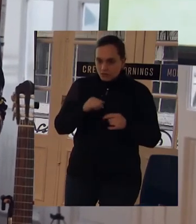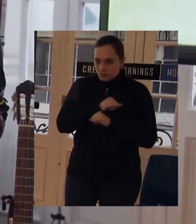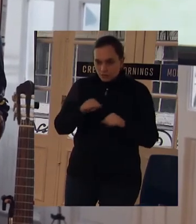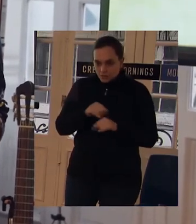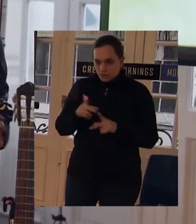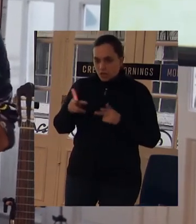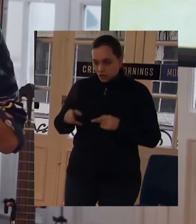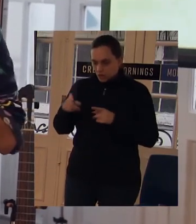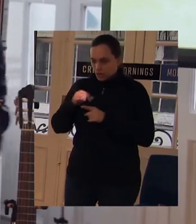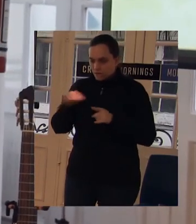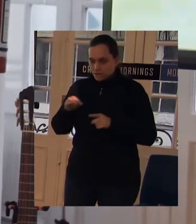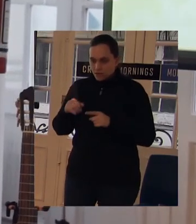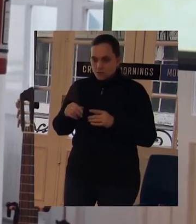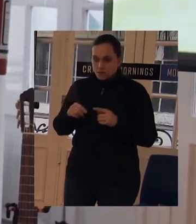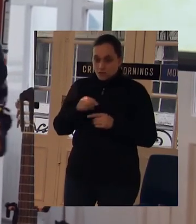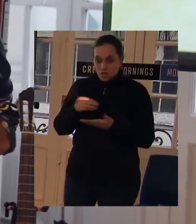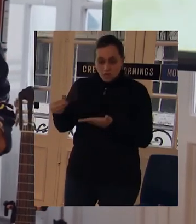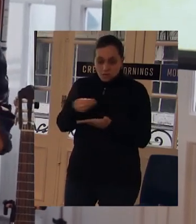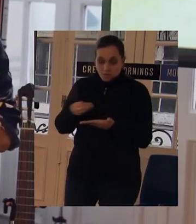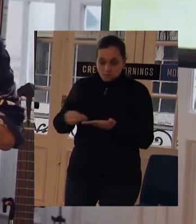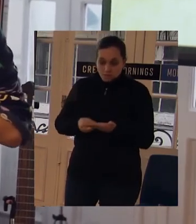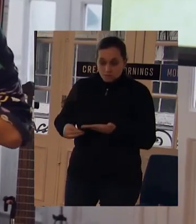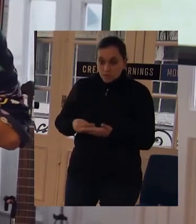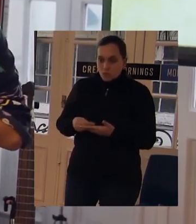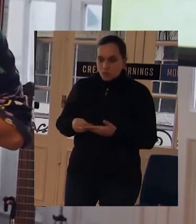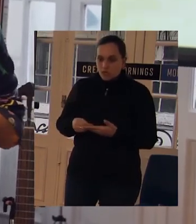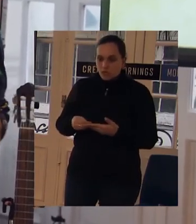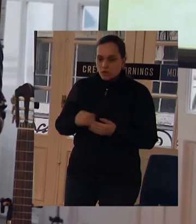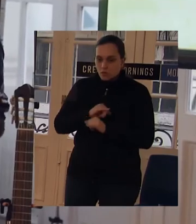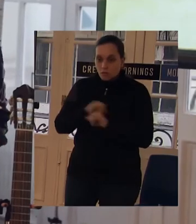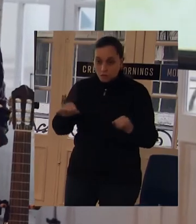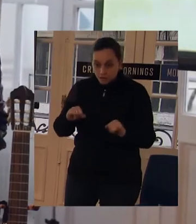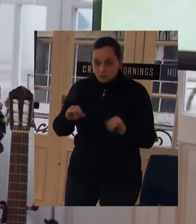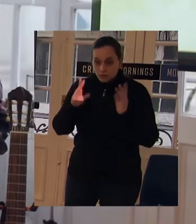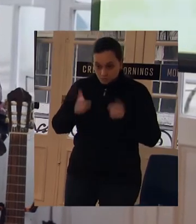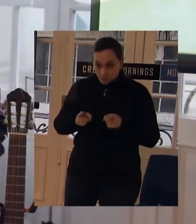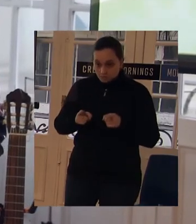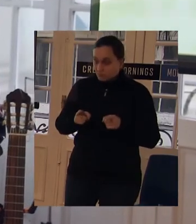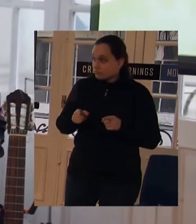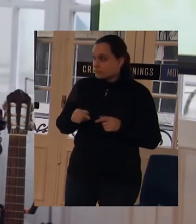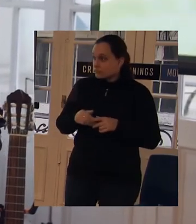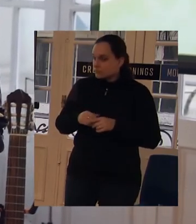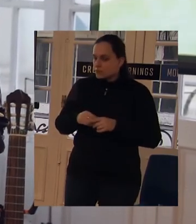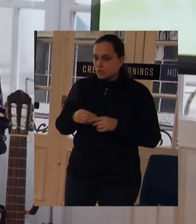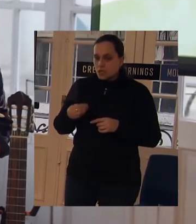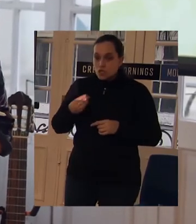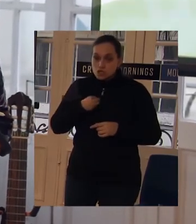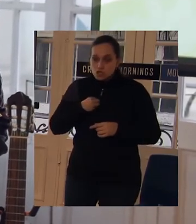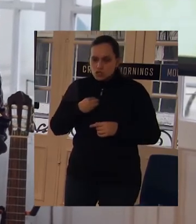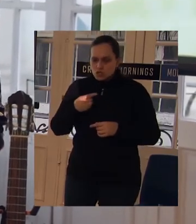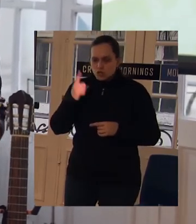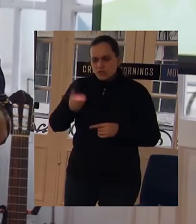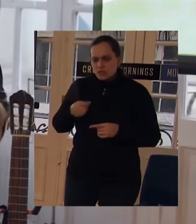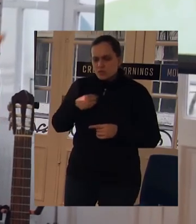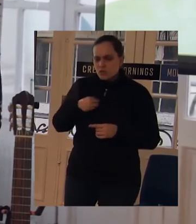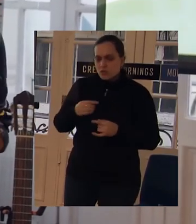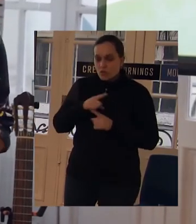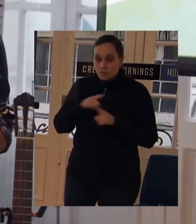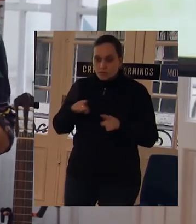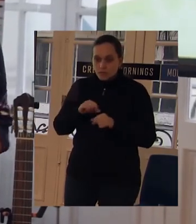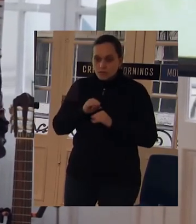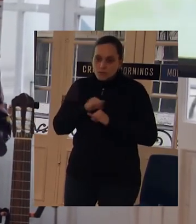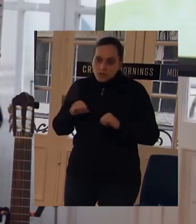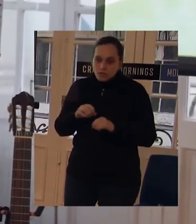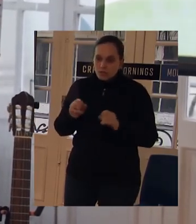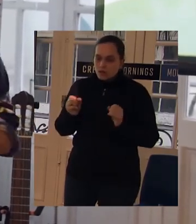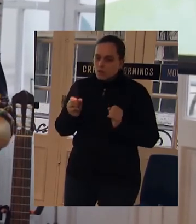poner un fin a la obra, pa. ¿Cuándo terminé? Sos vos la que decide cuándo terminás. Entonces, podés